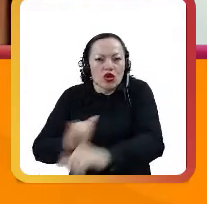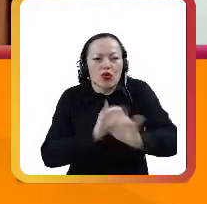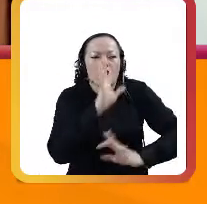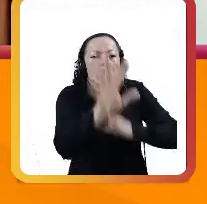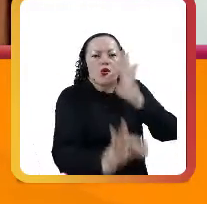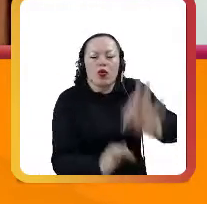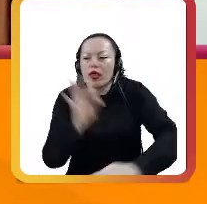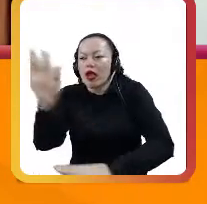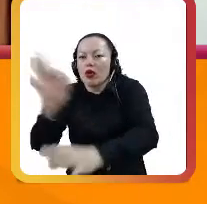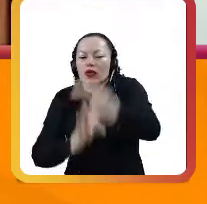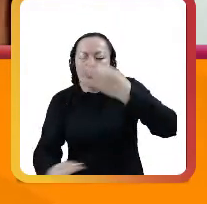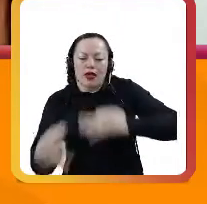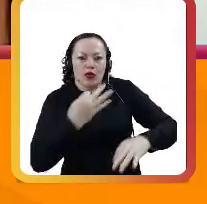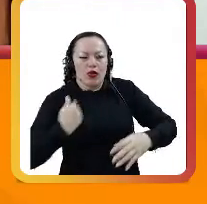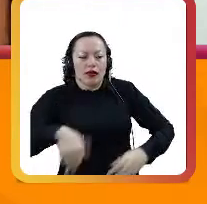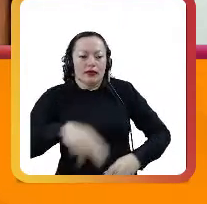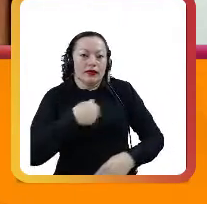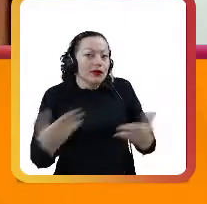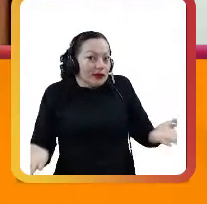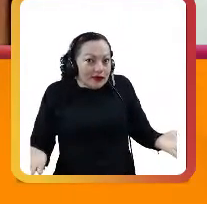todos.